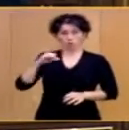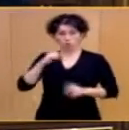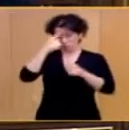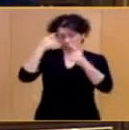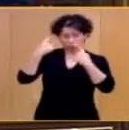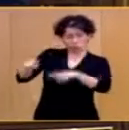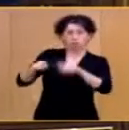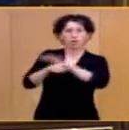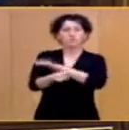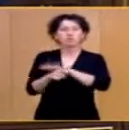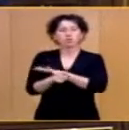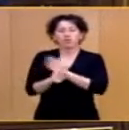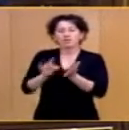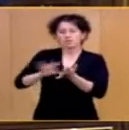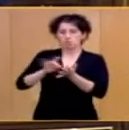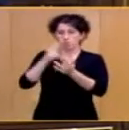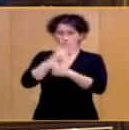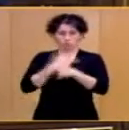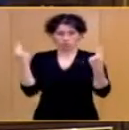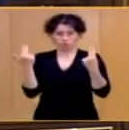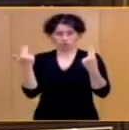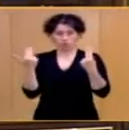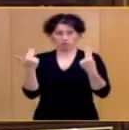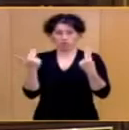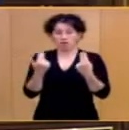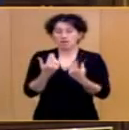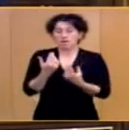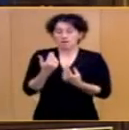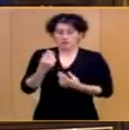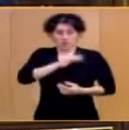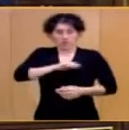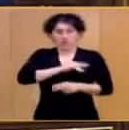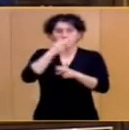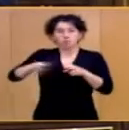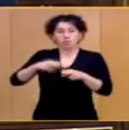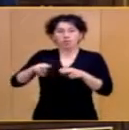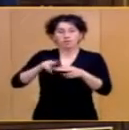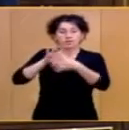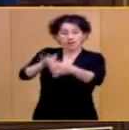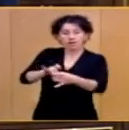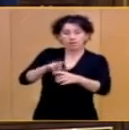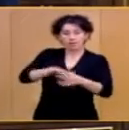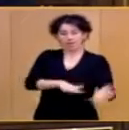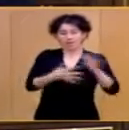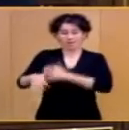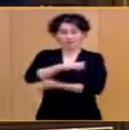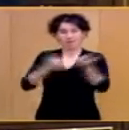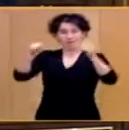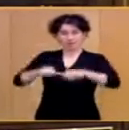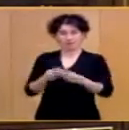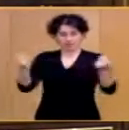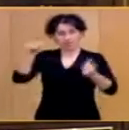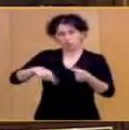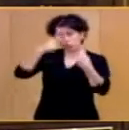gestionar los principales servicios públicos y muchas de las políticas fundamentales para luchar contra la crisis. Por eso es